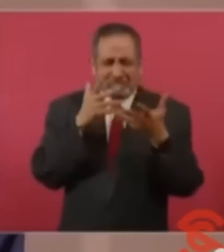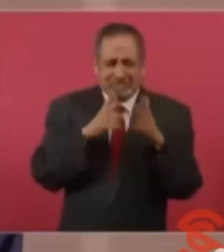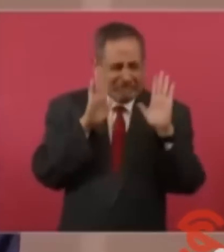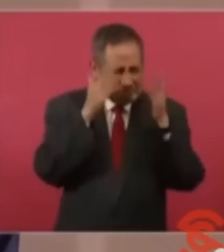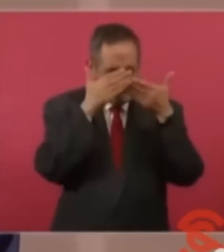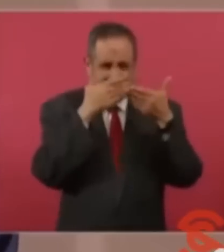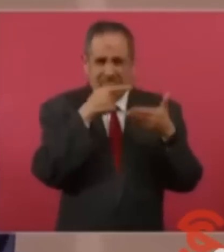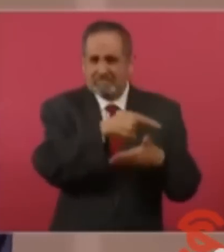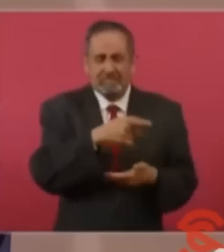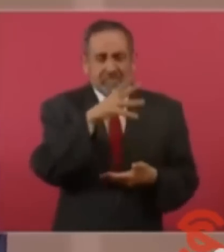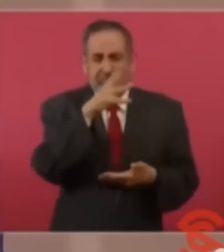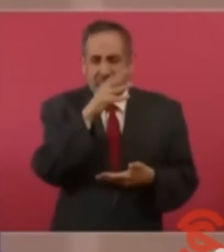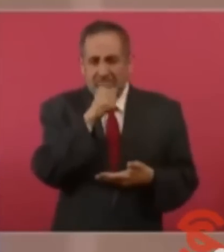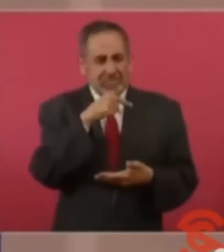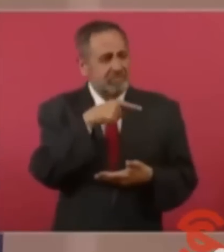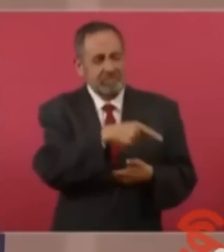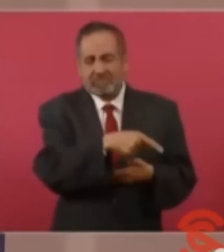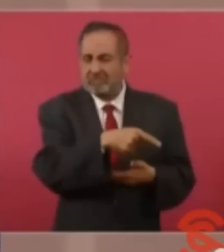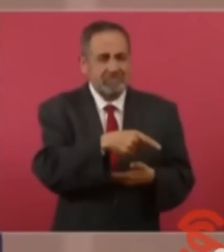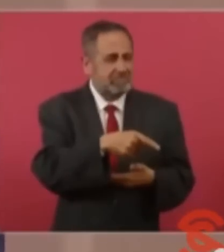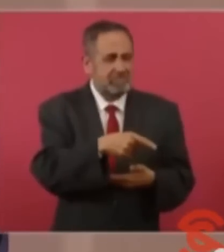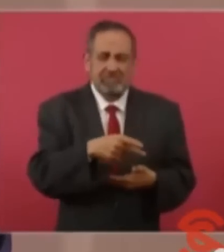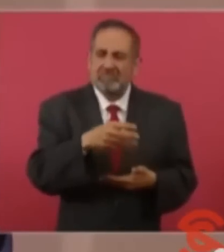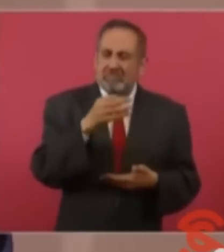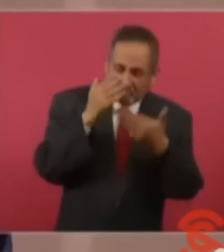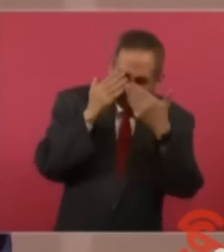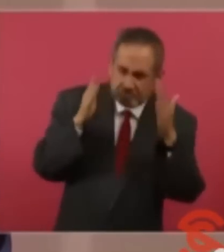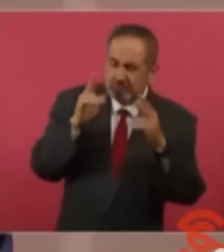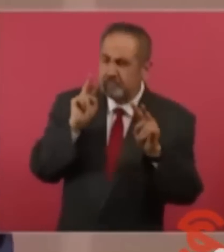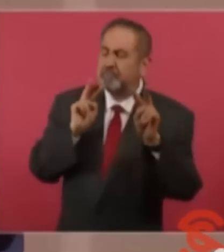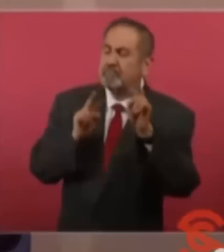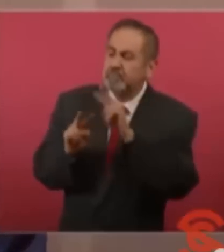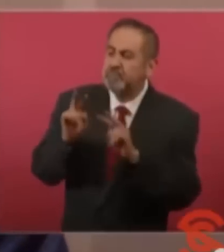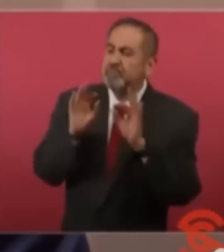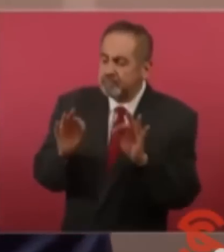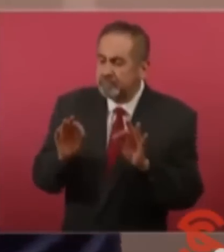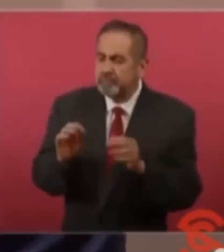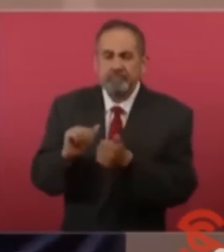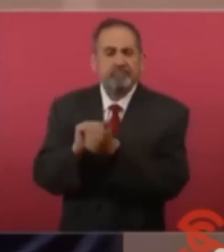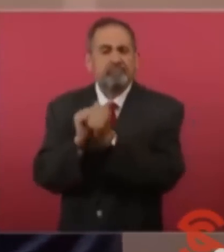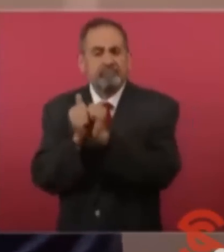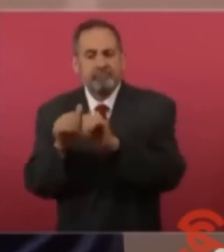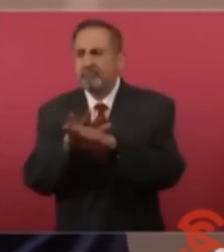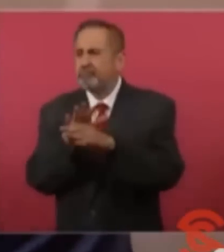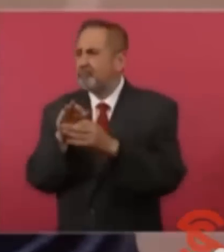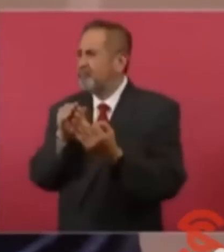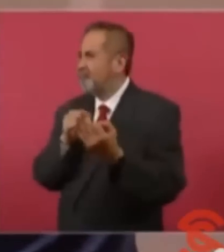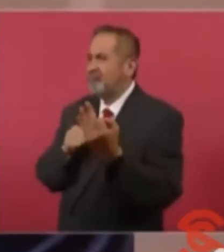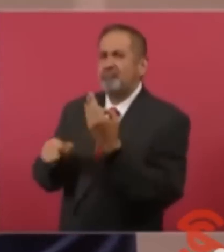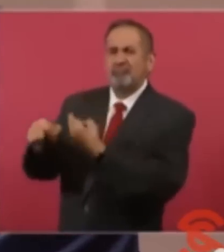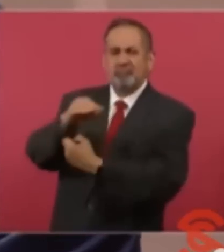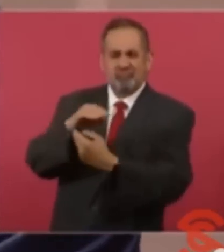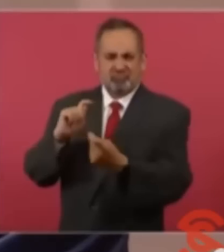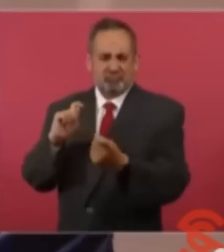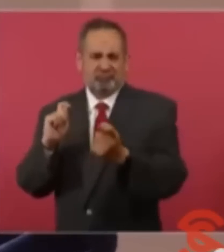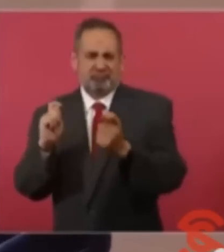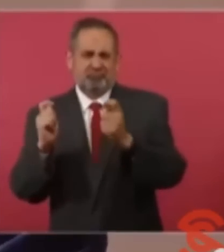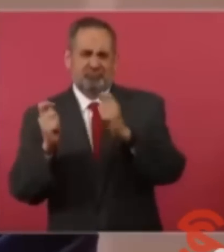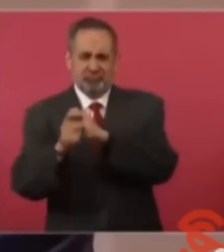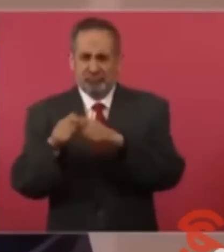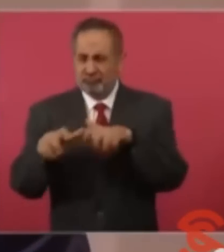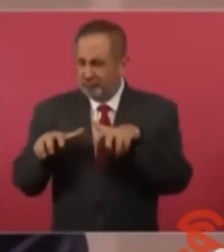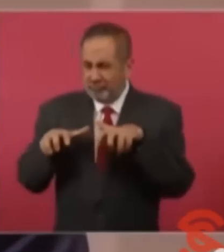les impide aceptar y ver que poco a poco, entre todos los